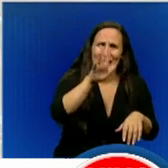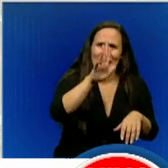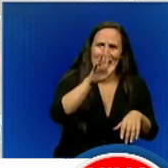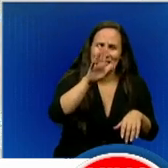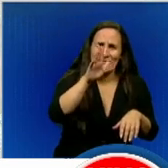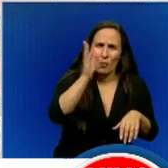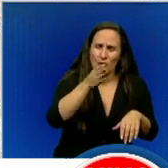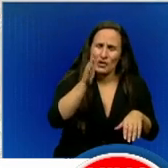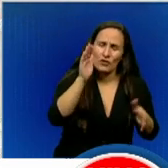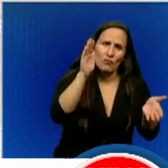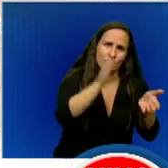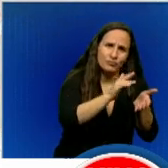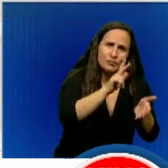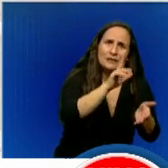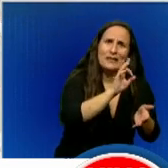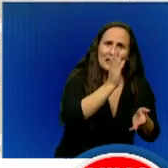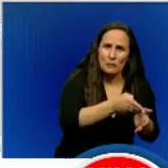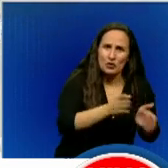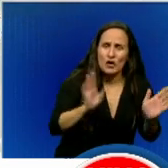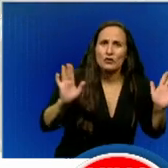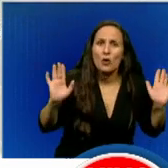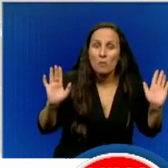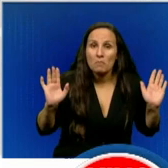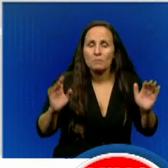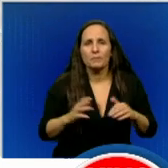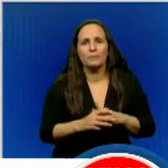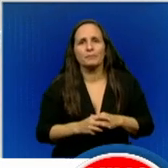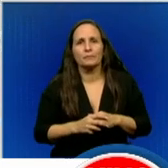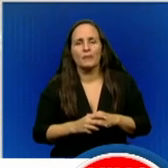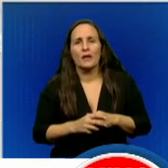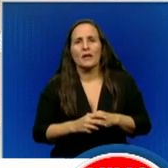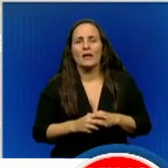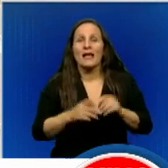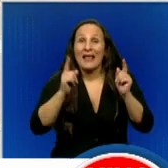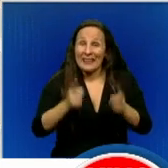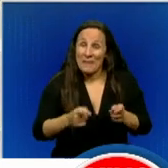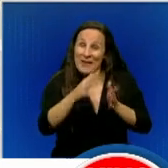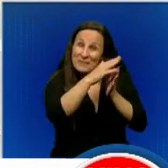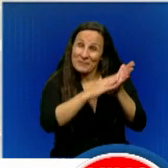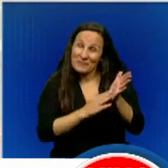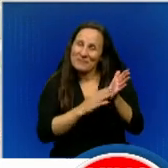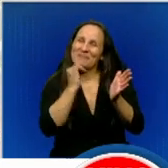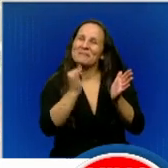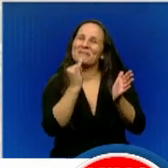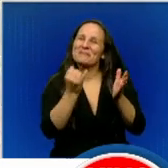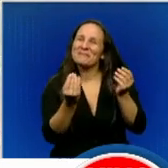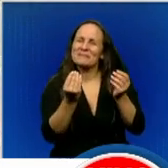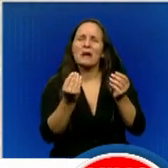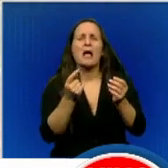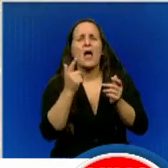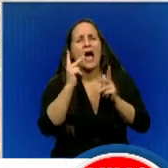30 en dicha reforma también los considerandos citan el caso de otros países de latinoamérica